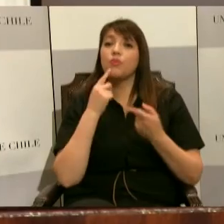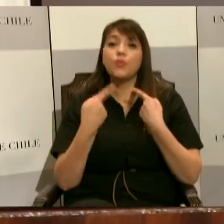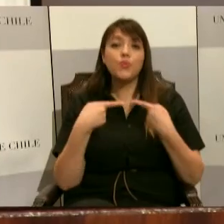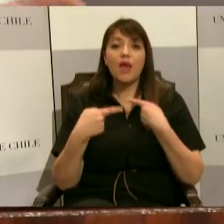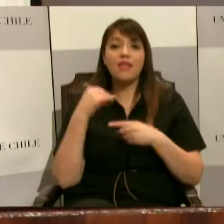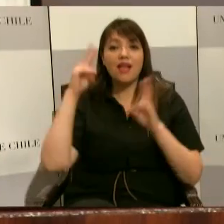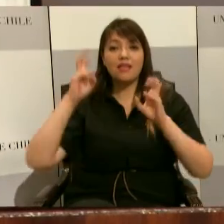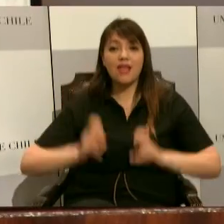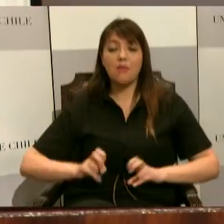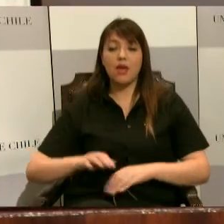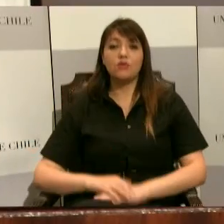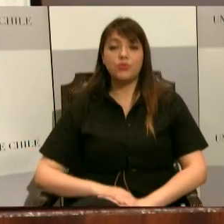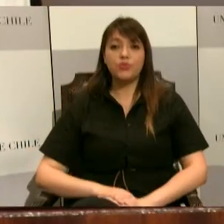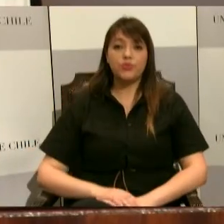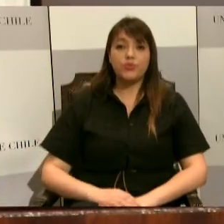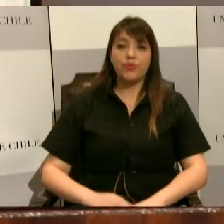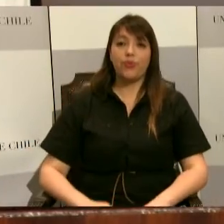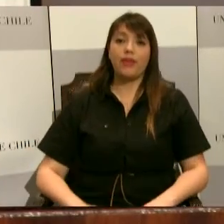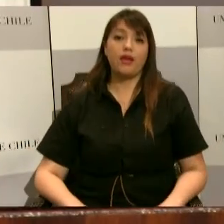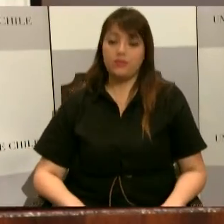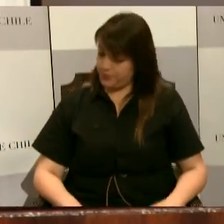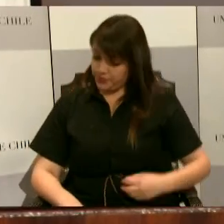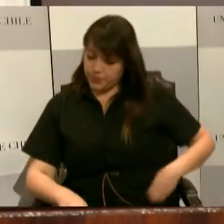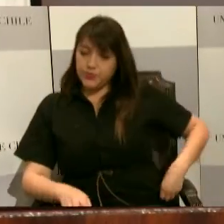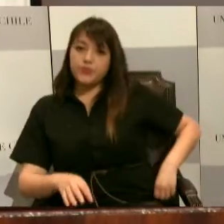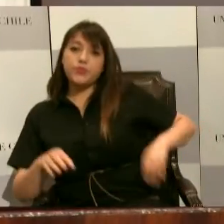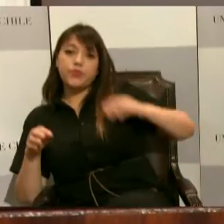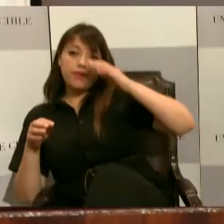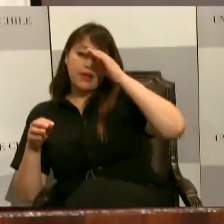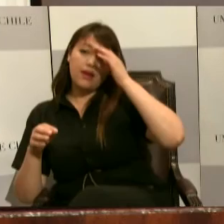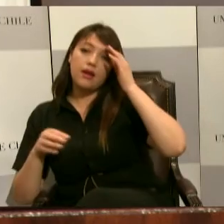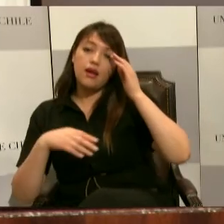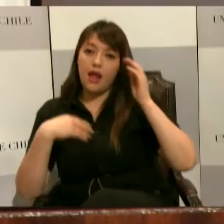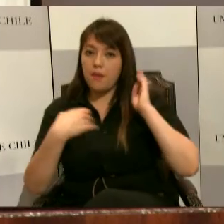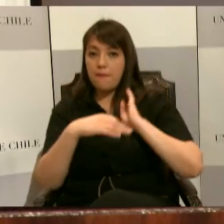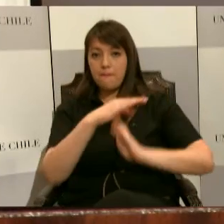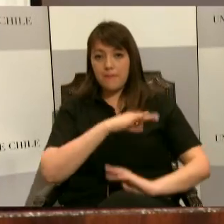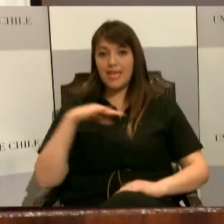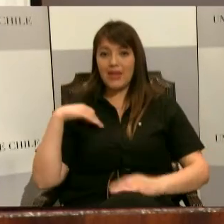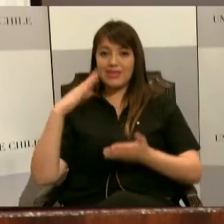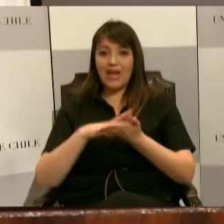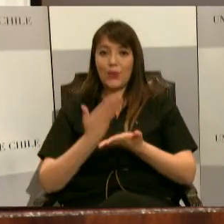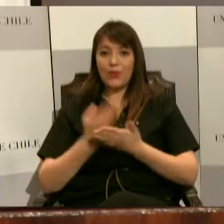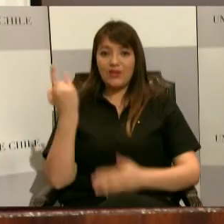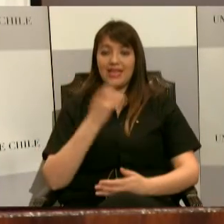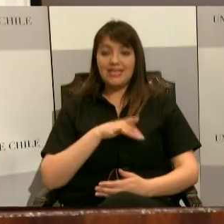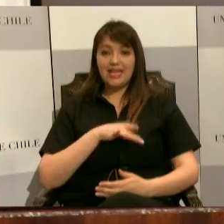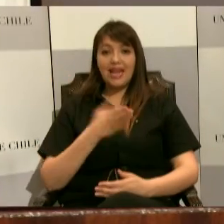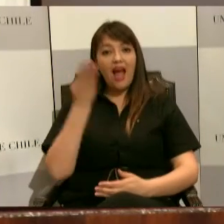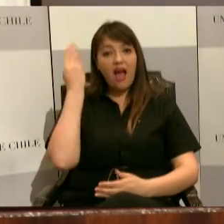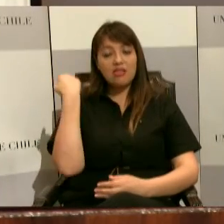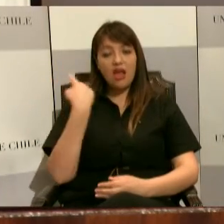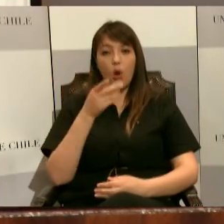hoy día de ciencia y de universidades. Luego, un intenso diálogo organizado en 2014 entre el Ministerio de Salud y la Universidad de Chile, el pasado 17 de